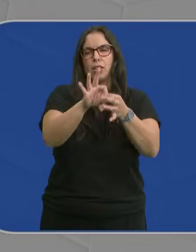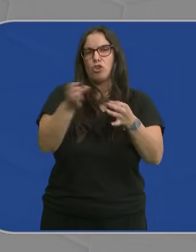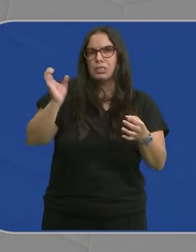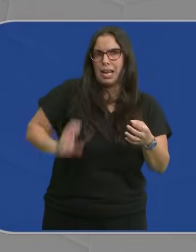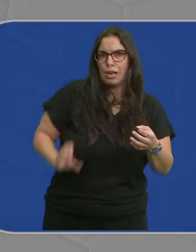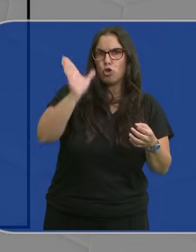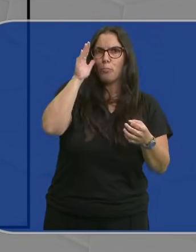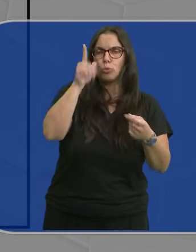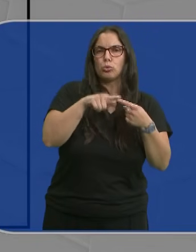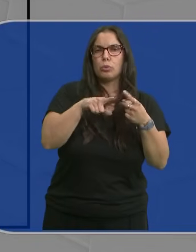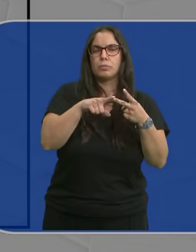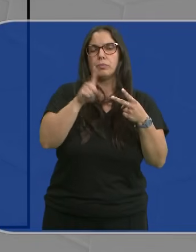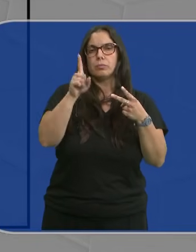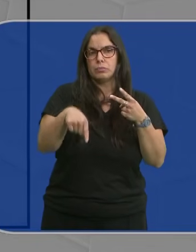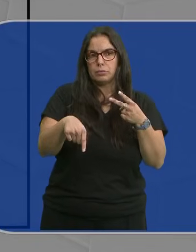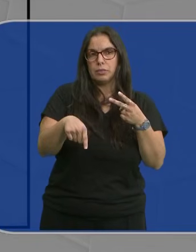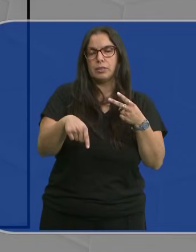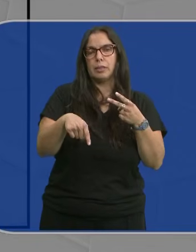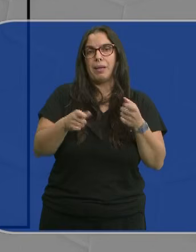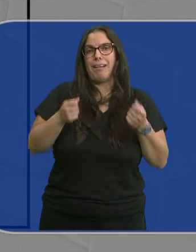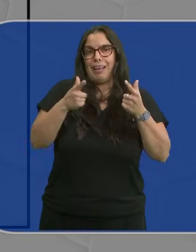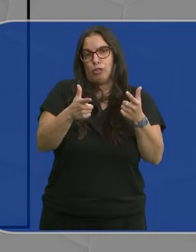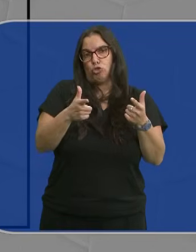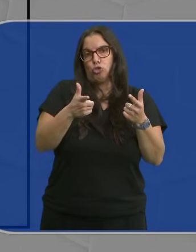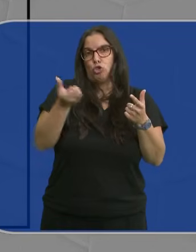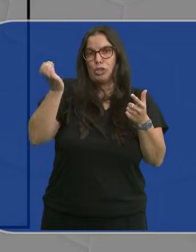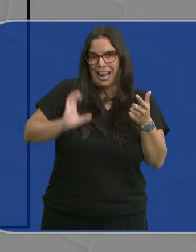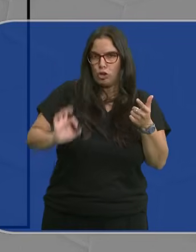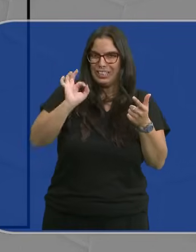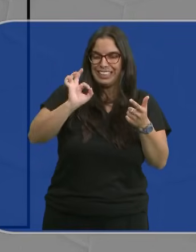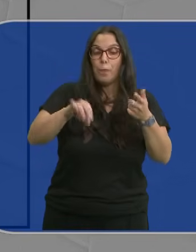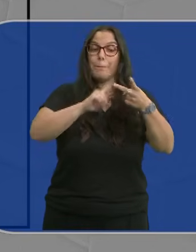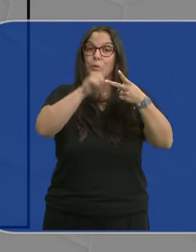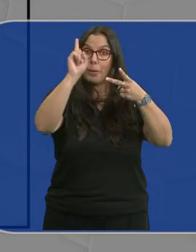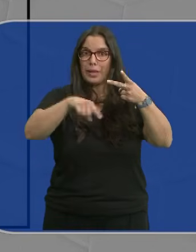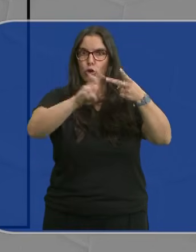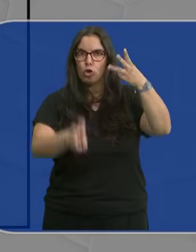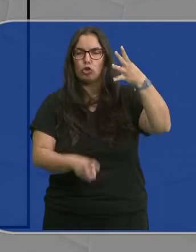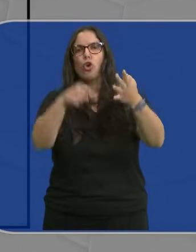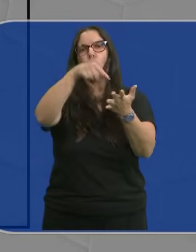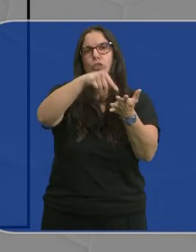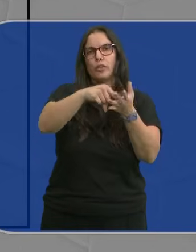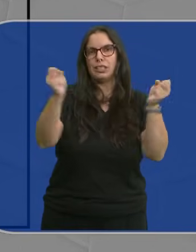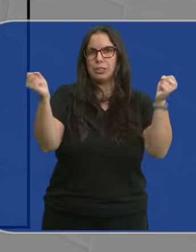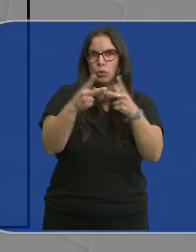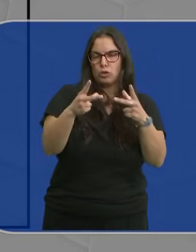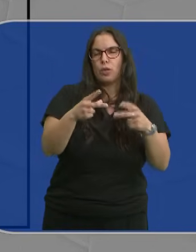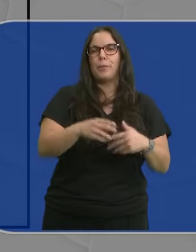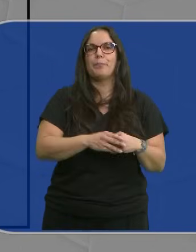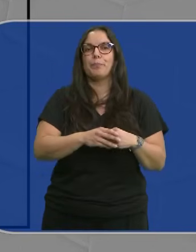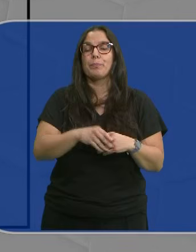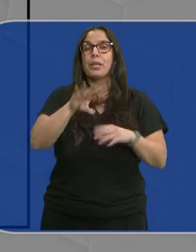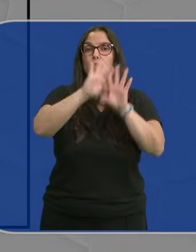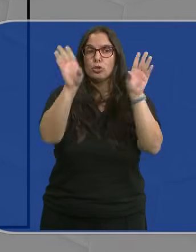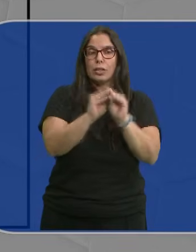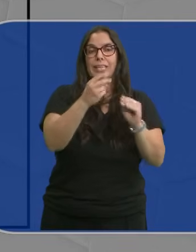con el salario bruto del trabajador, lo que sería el coste salarial, pero también todos los relativos a las cotizaciones a la seguridad social.